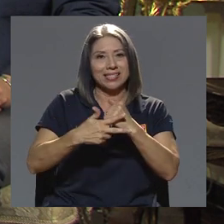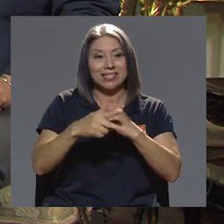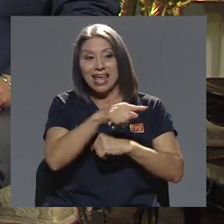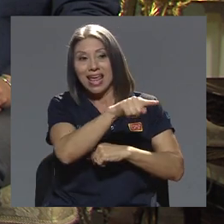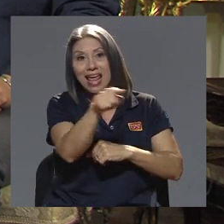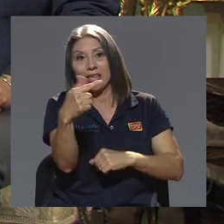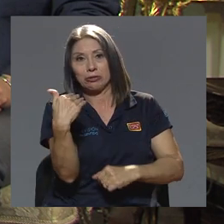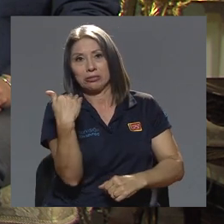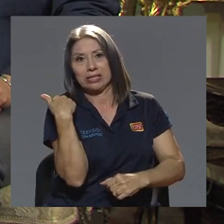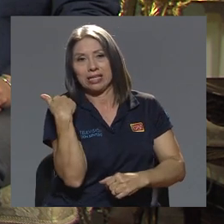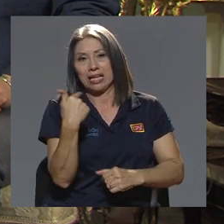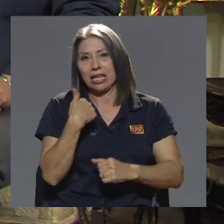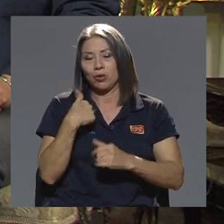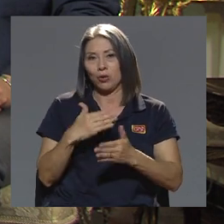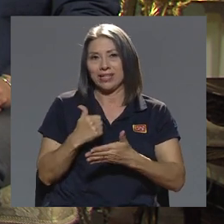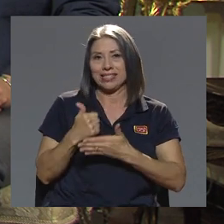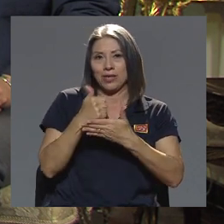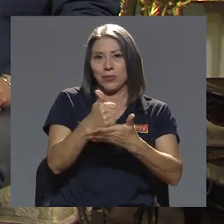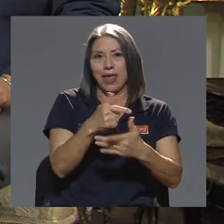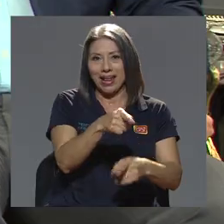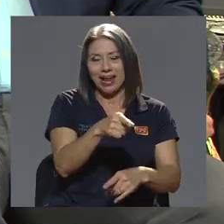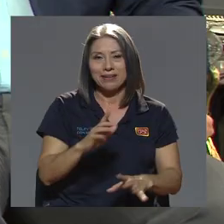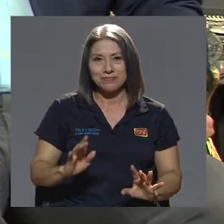ayudara, de una forma